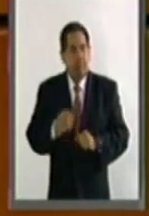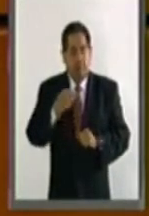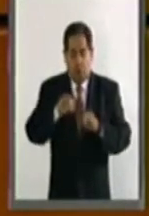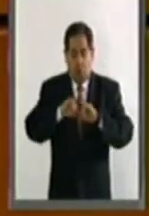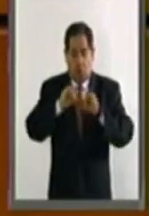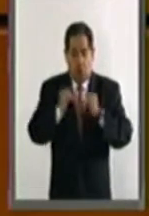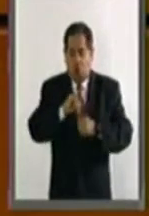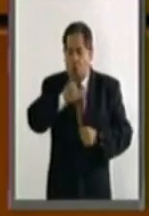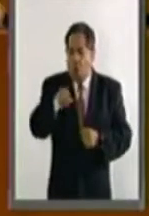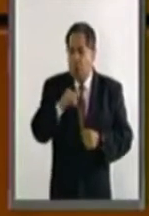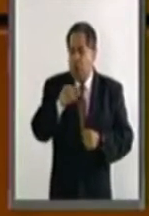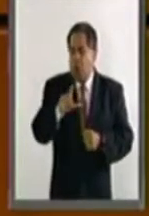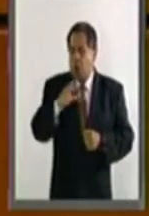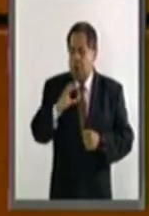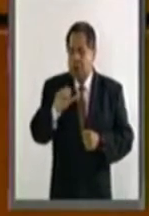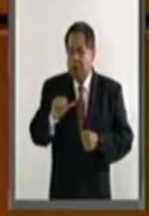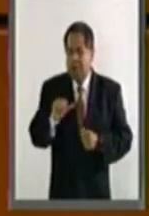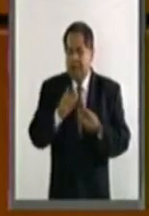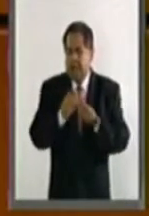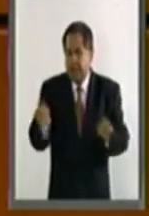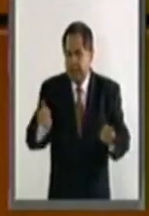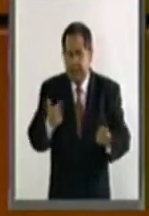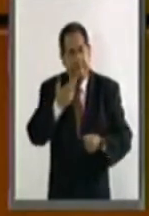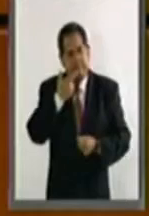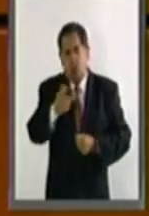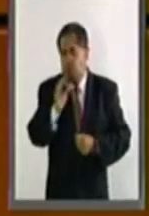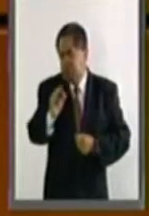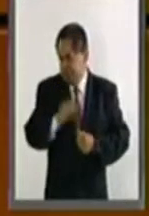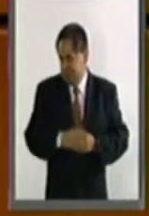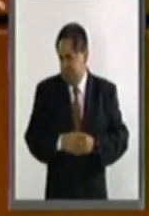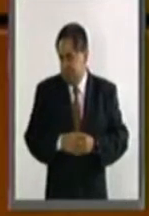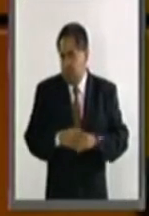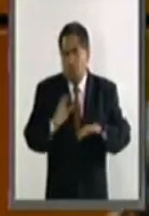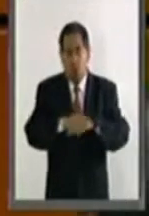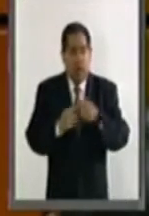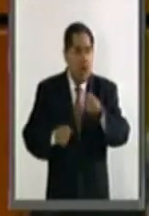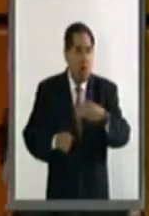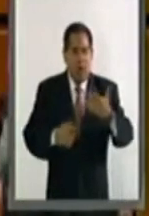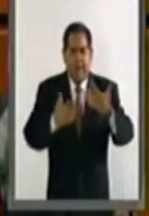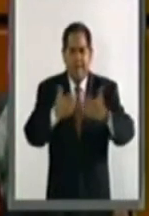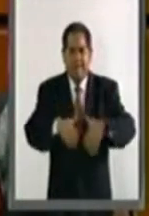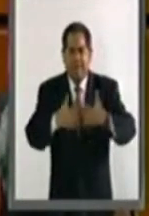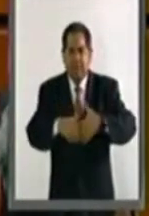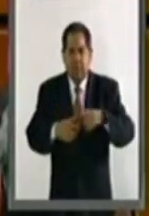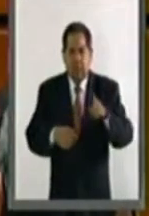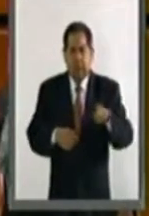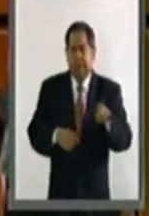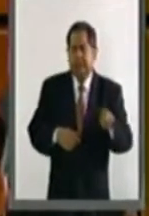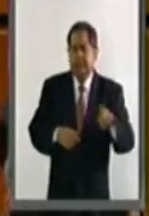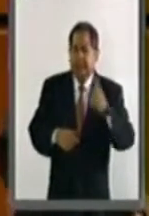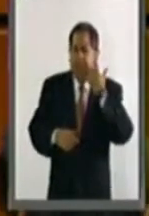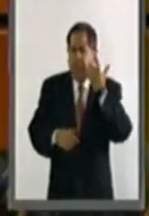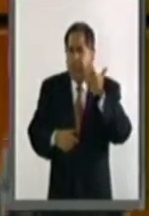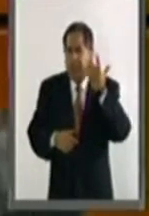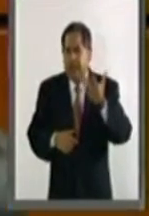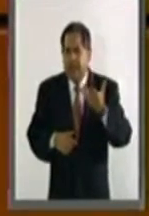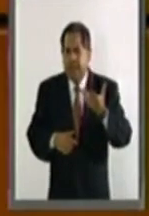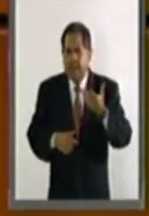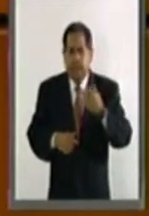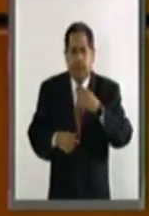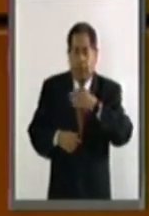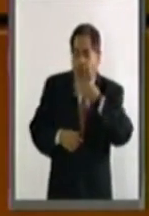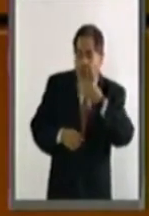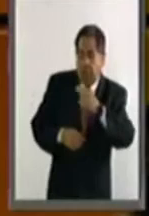muy apropiada porque hay varios empresarios con juicios amañados, nunca los